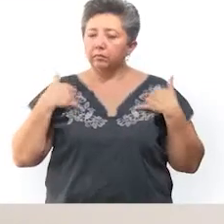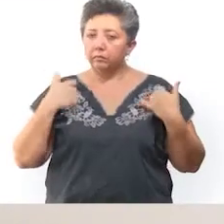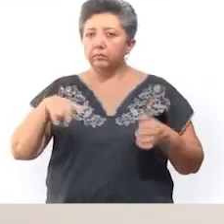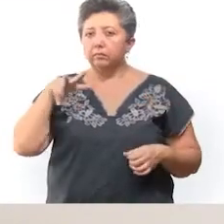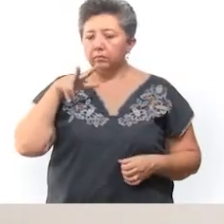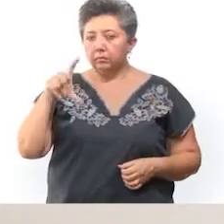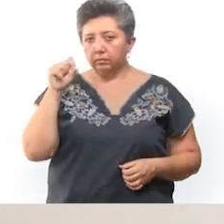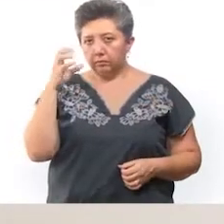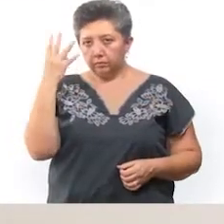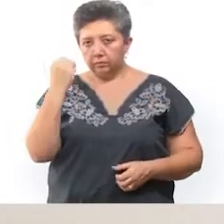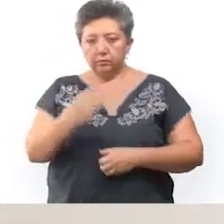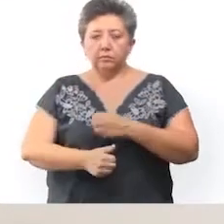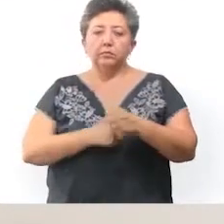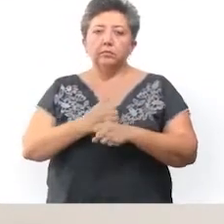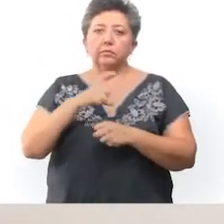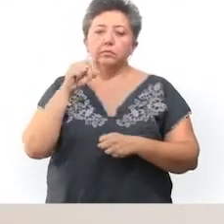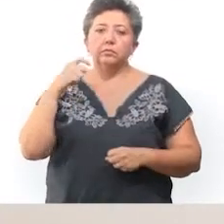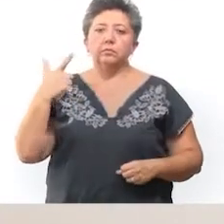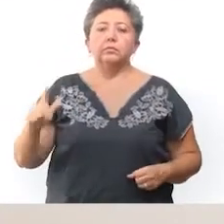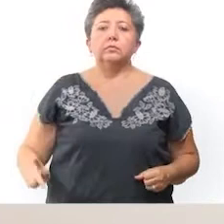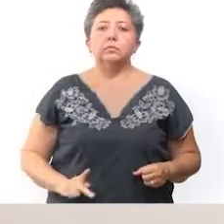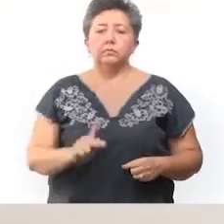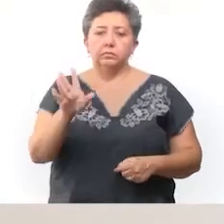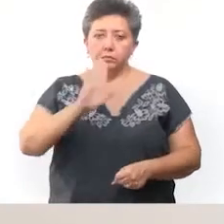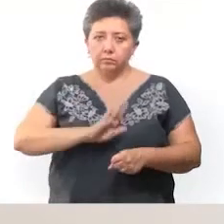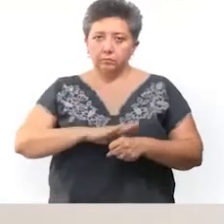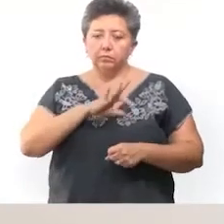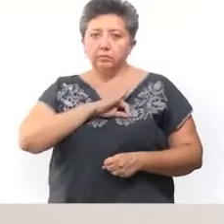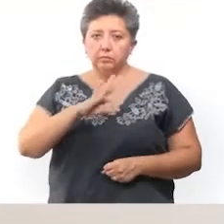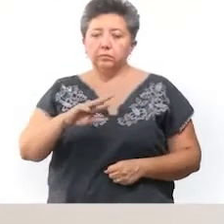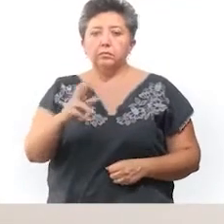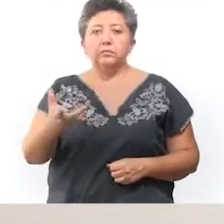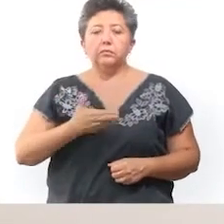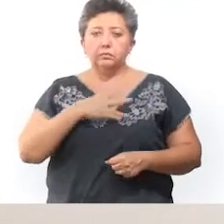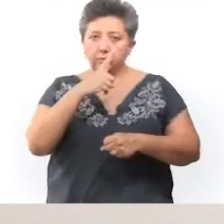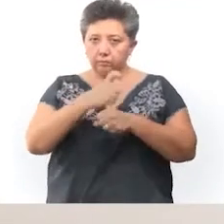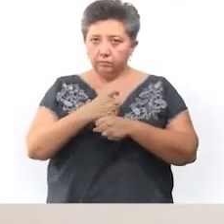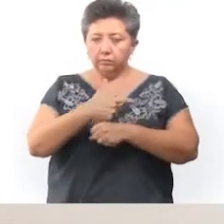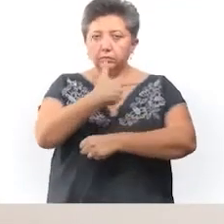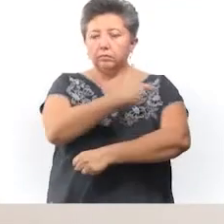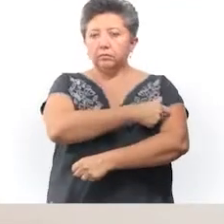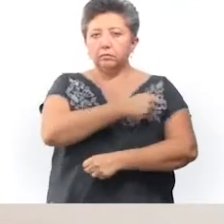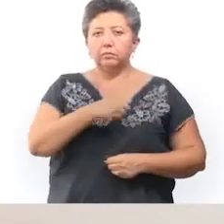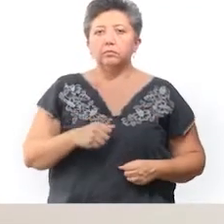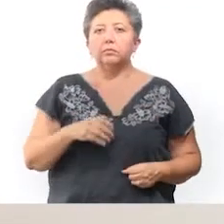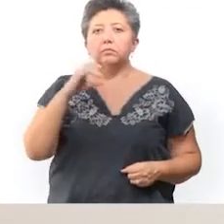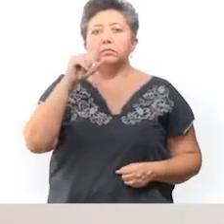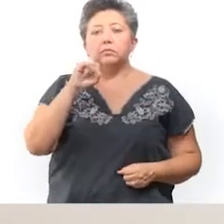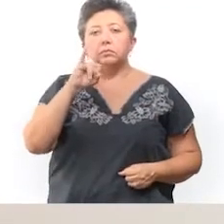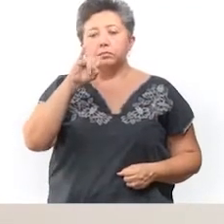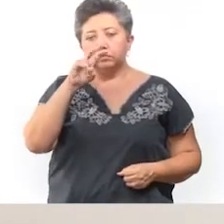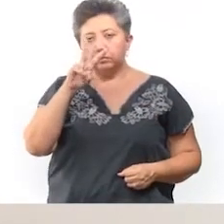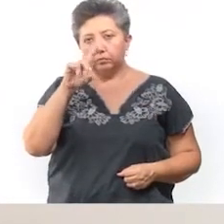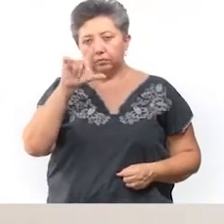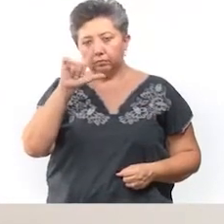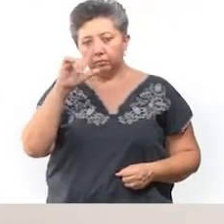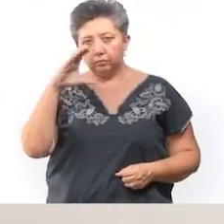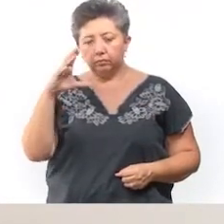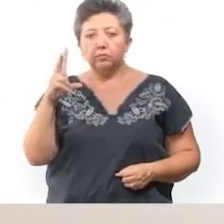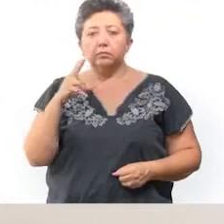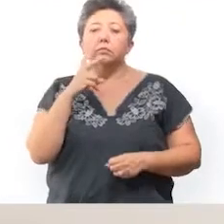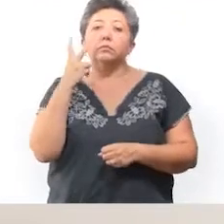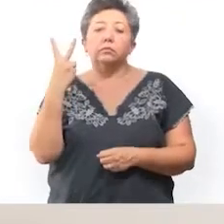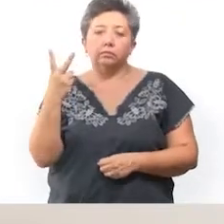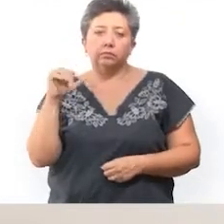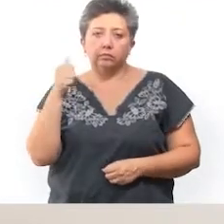de 18 a 29 años de 27 municipios más podrán recibir la primera dosis de la farmacéutica Sinovac. Además, también el